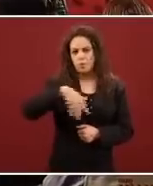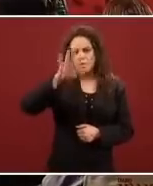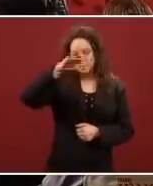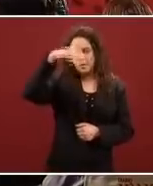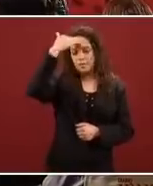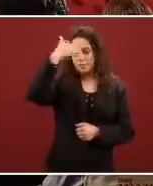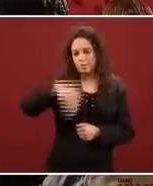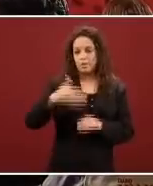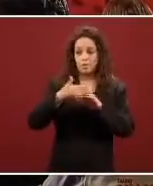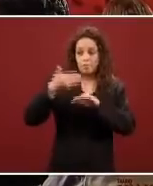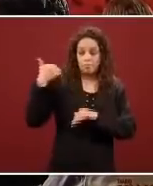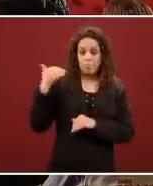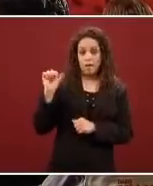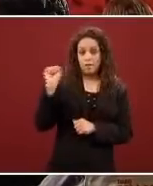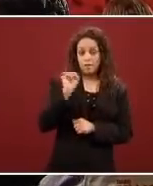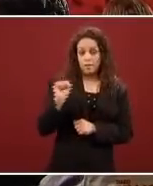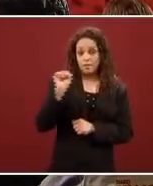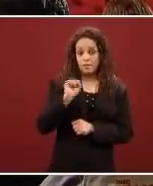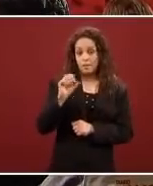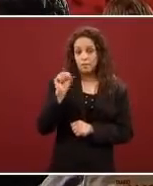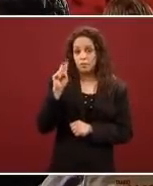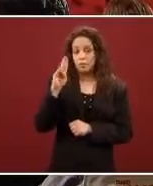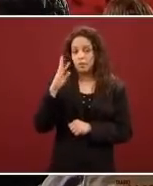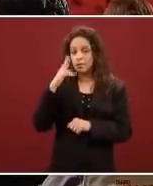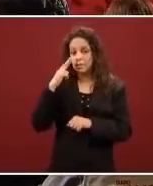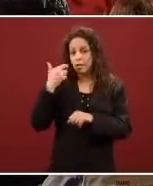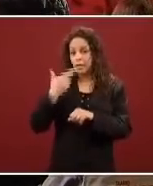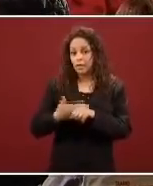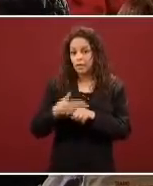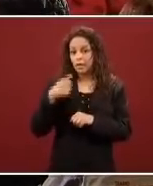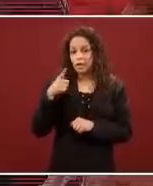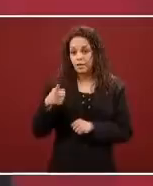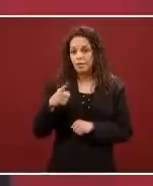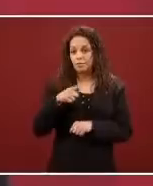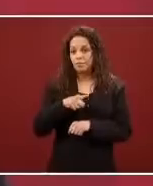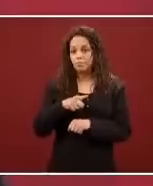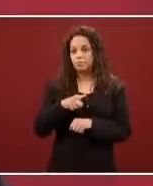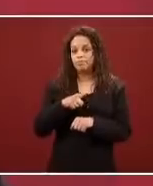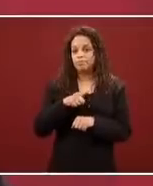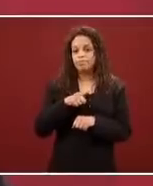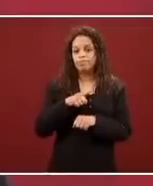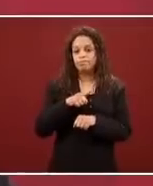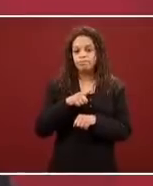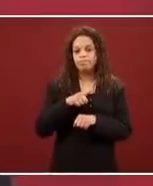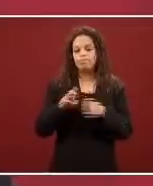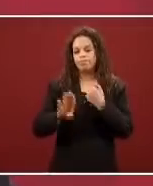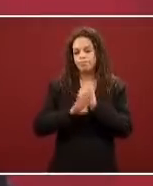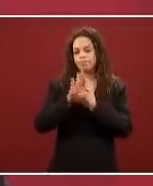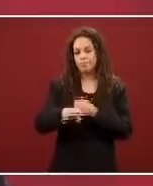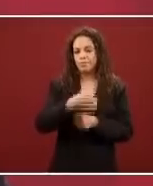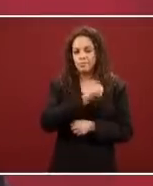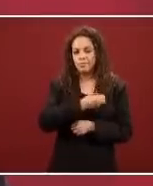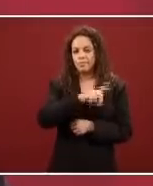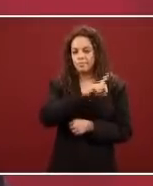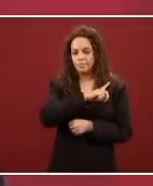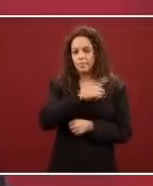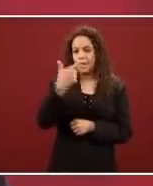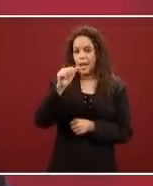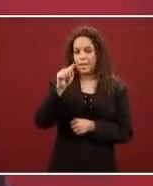pasado sábado, el subsecretario de Prevención y Promoción de la Salud, el doctor Hugo López-Gatell, anunció